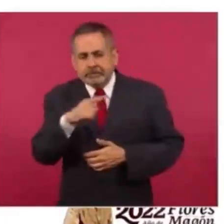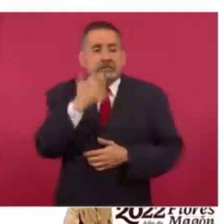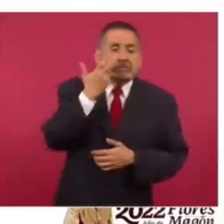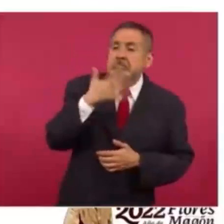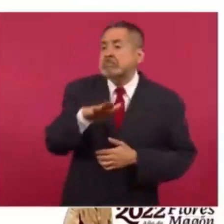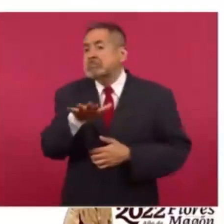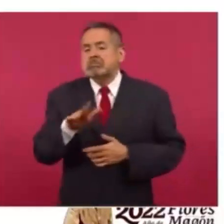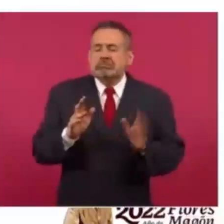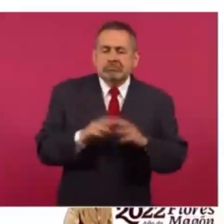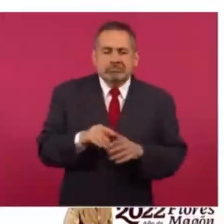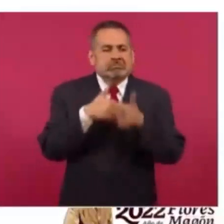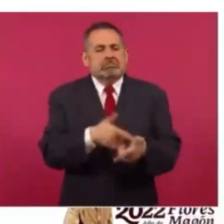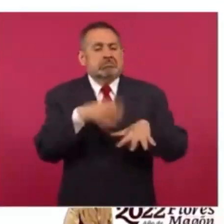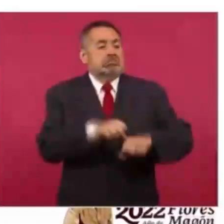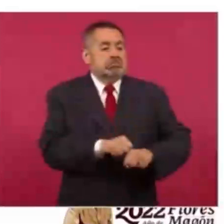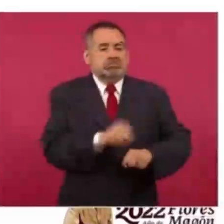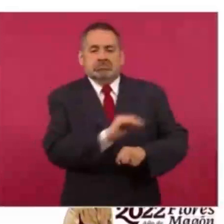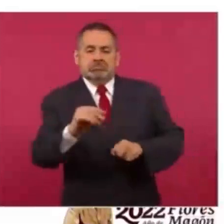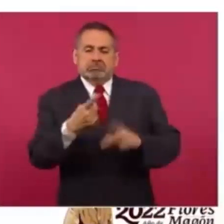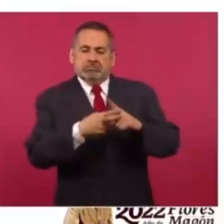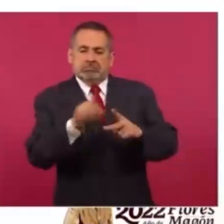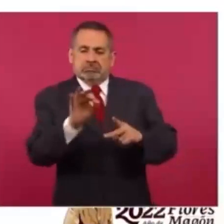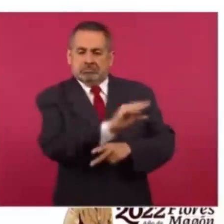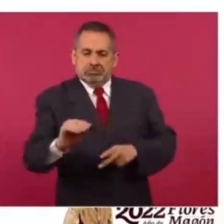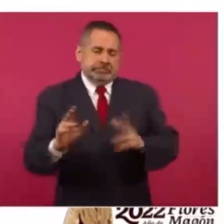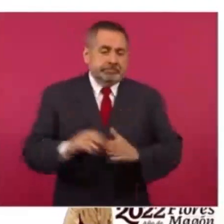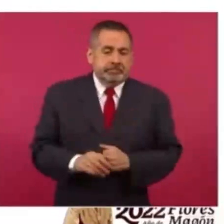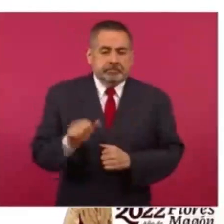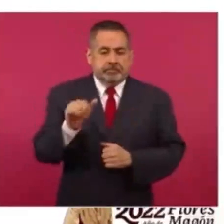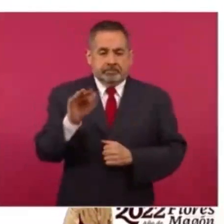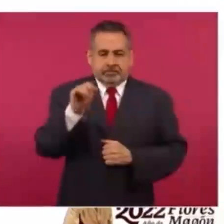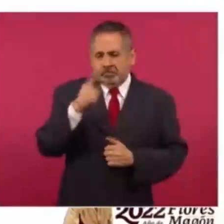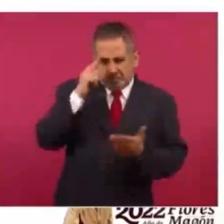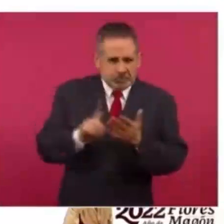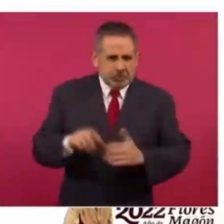buscando seguir ahí, en las pluris. Alfaro, no creo.